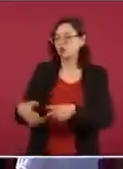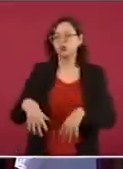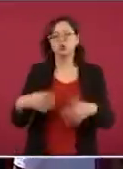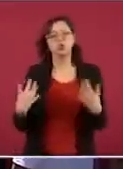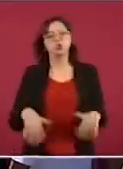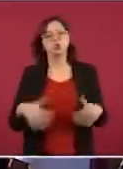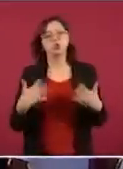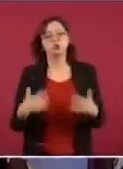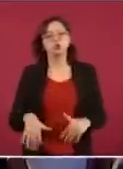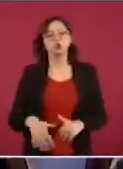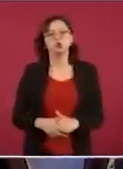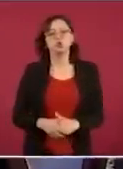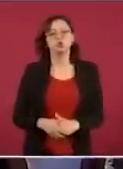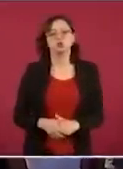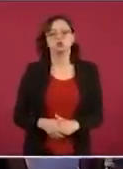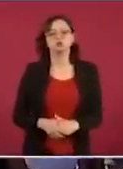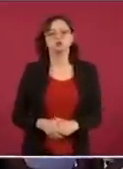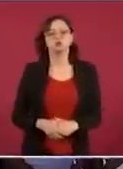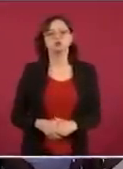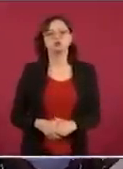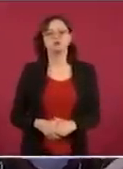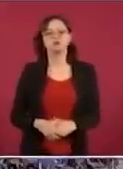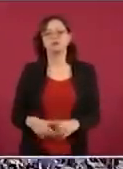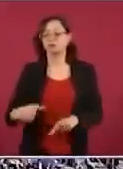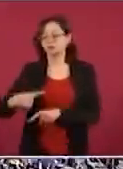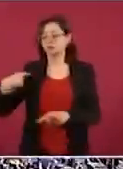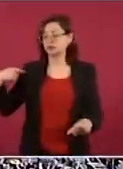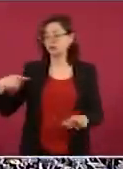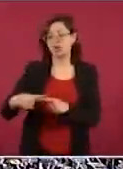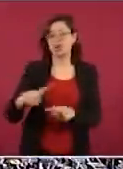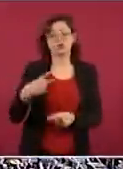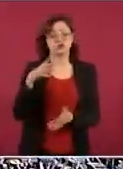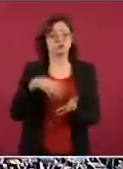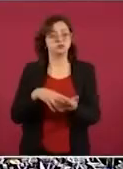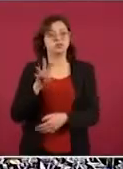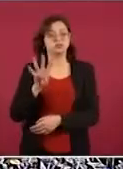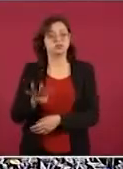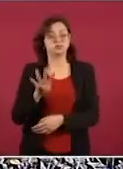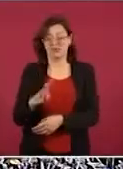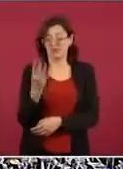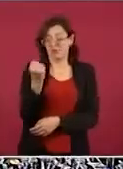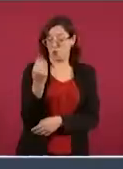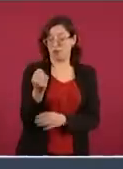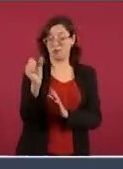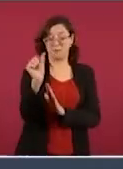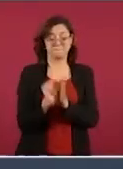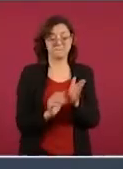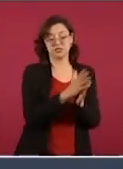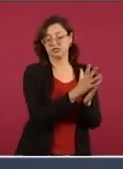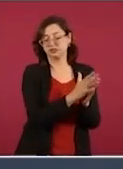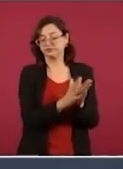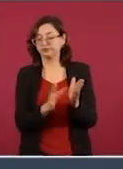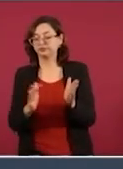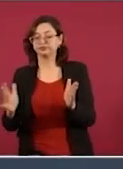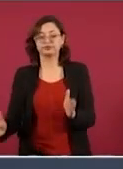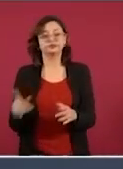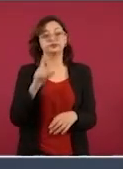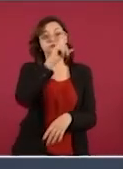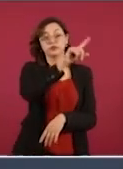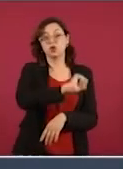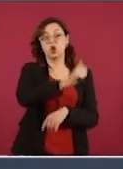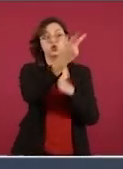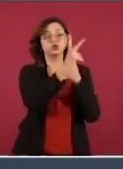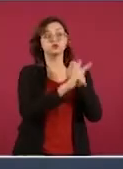¿Quiénes? En los primeros 9 meses de este año enviaron remesas a sus